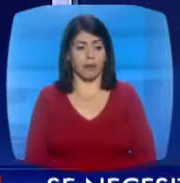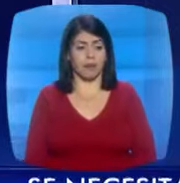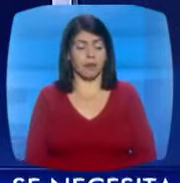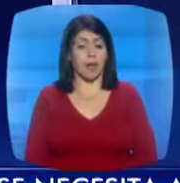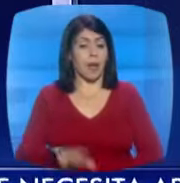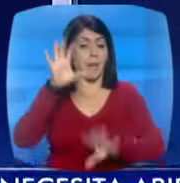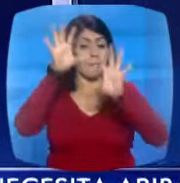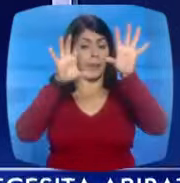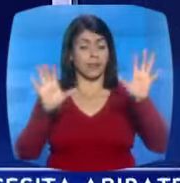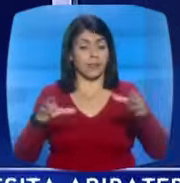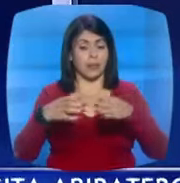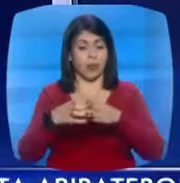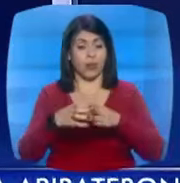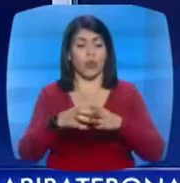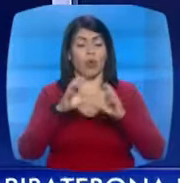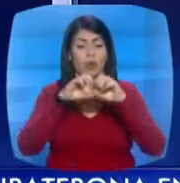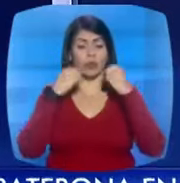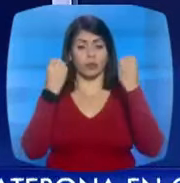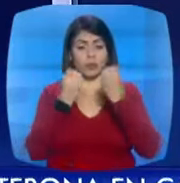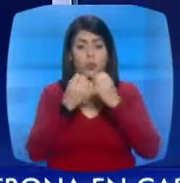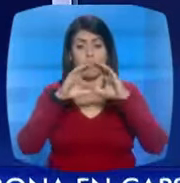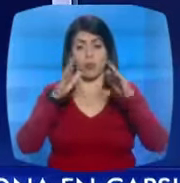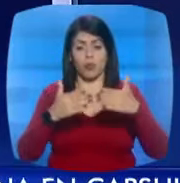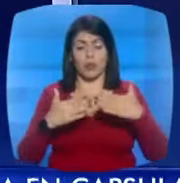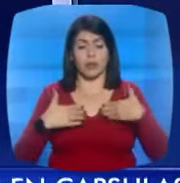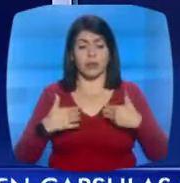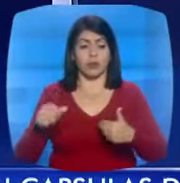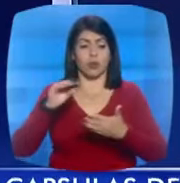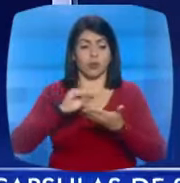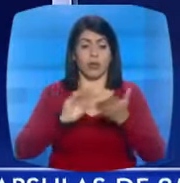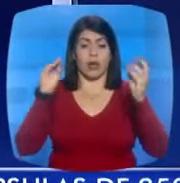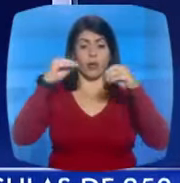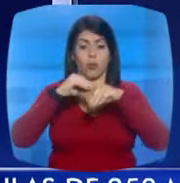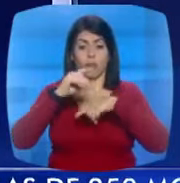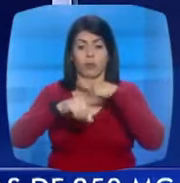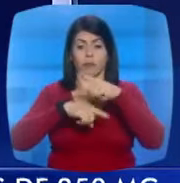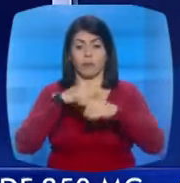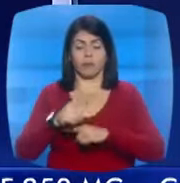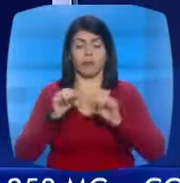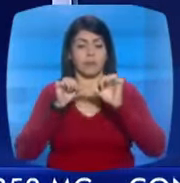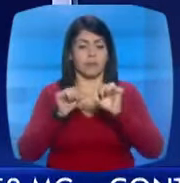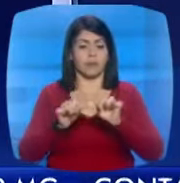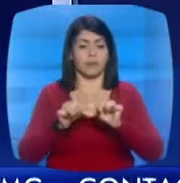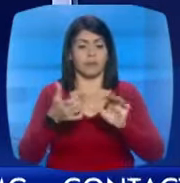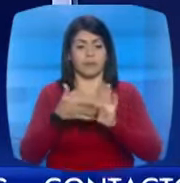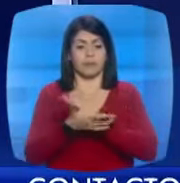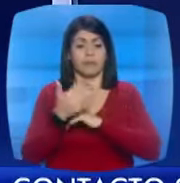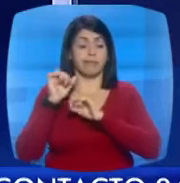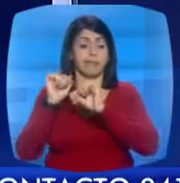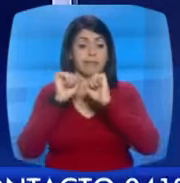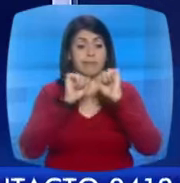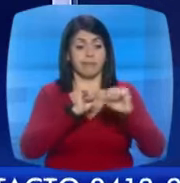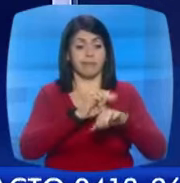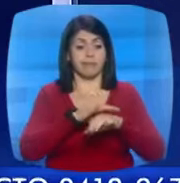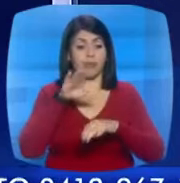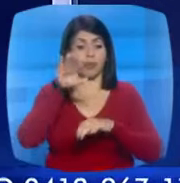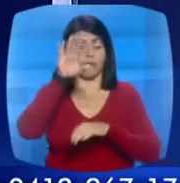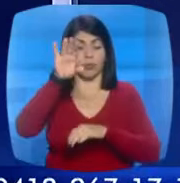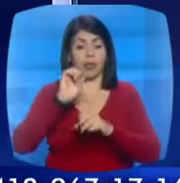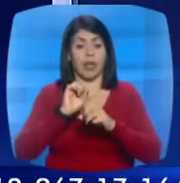Y los países miembros de la Organización Mundial de la Salud retomaron las negociaciones para establecer un acuerdo sobre la prevención de